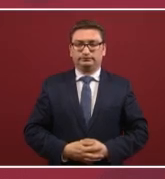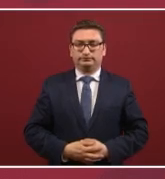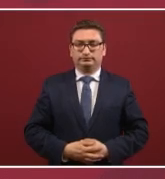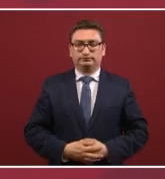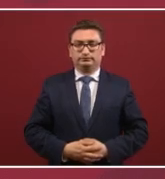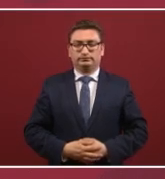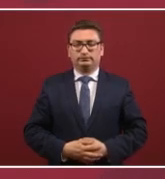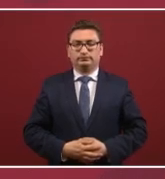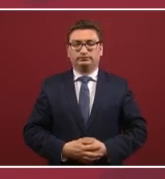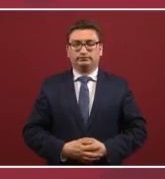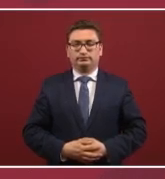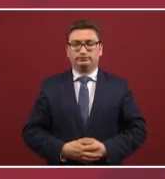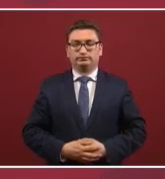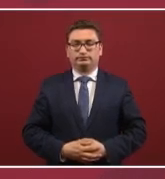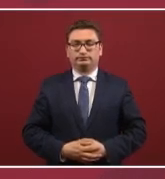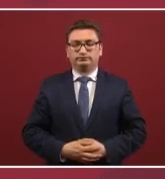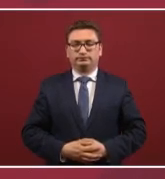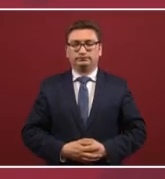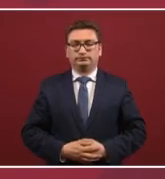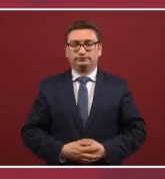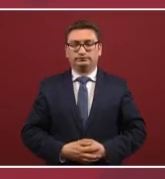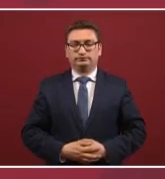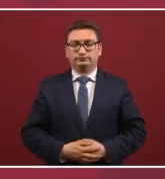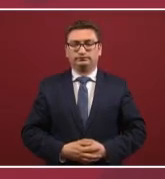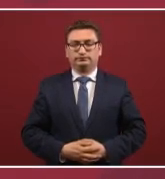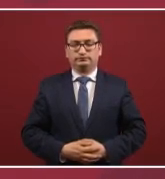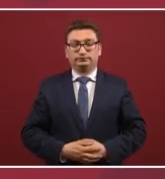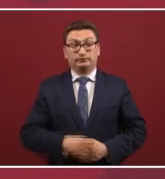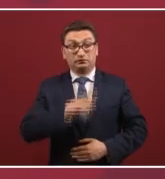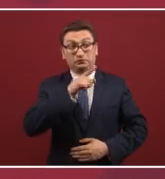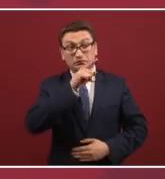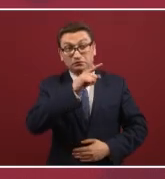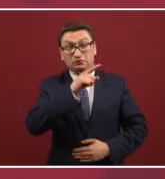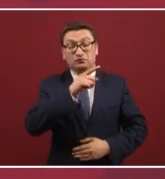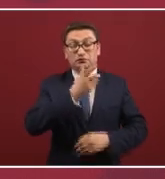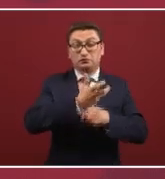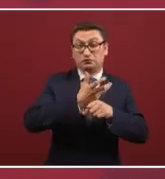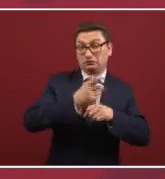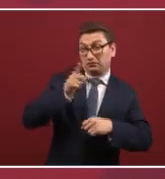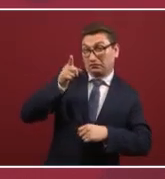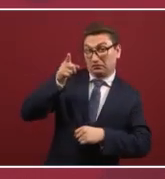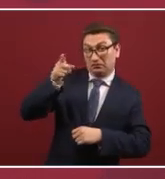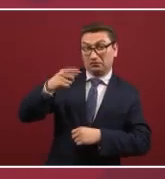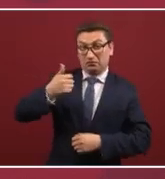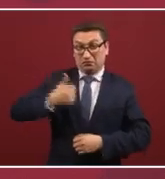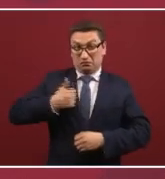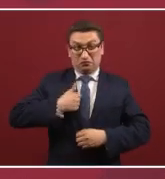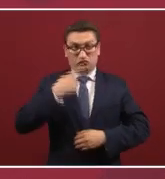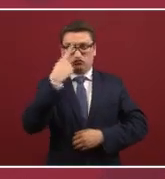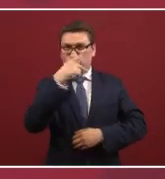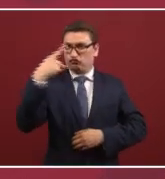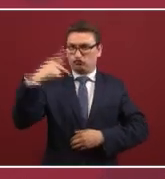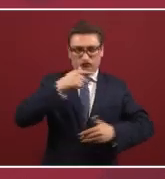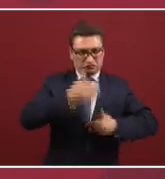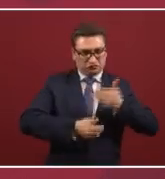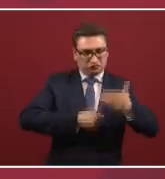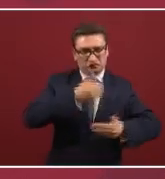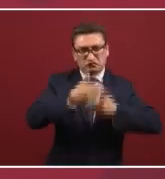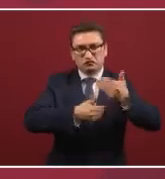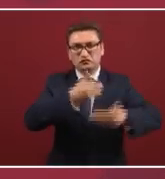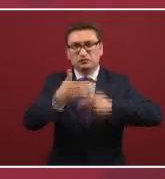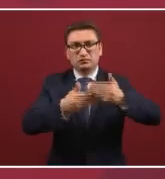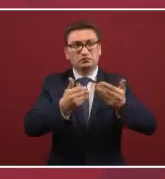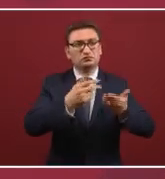recibiendo información sobre sus procesos y también informando de cómo